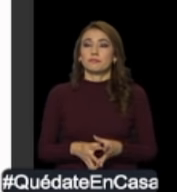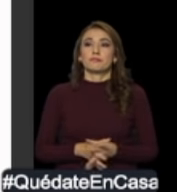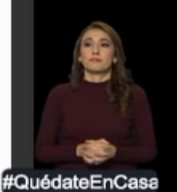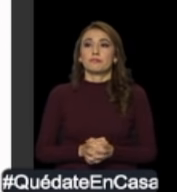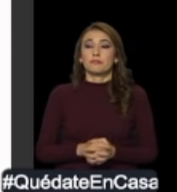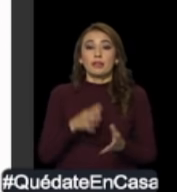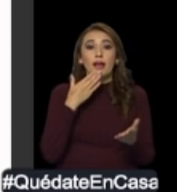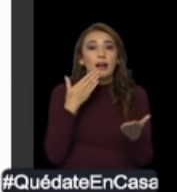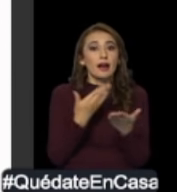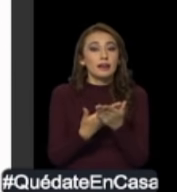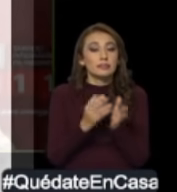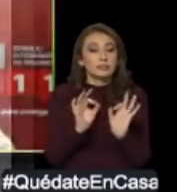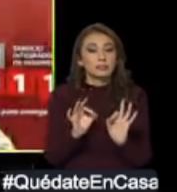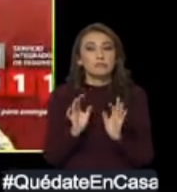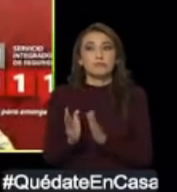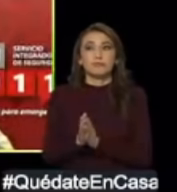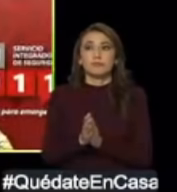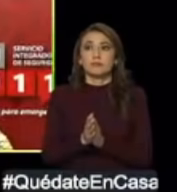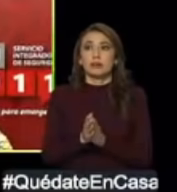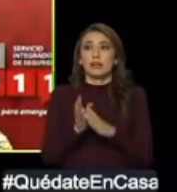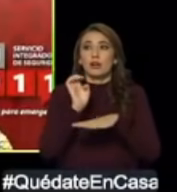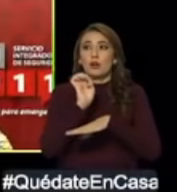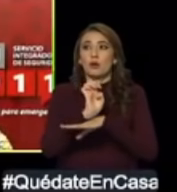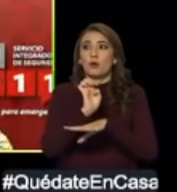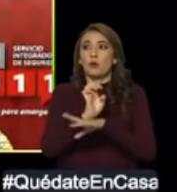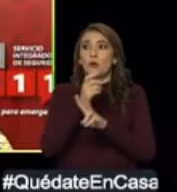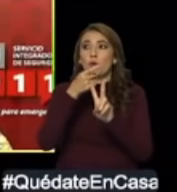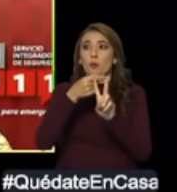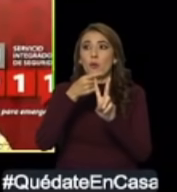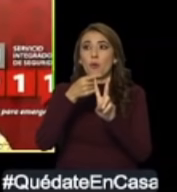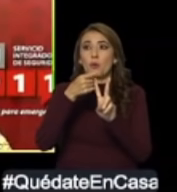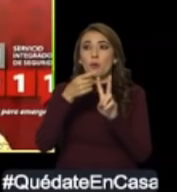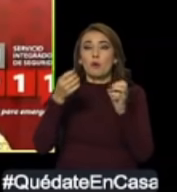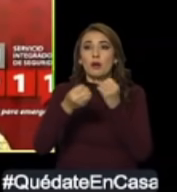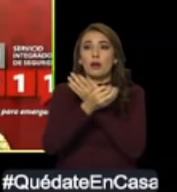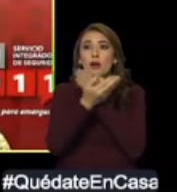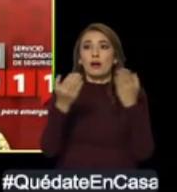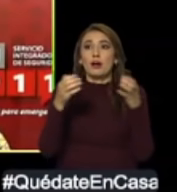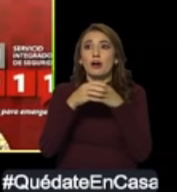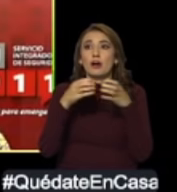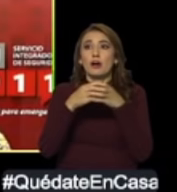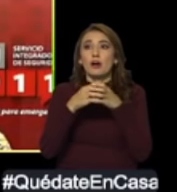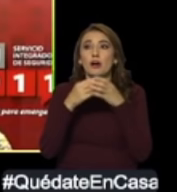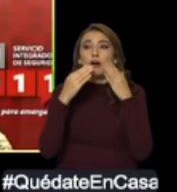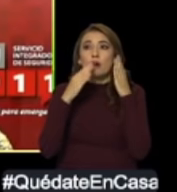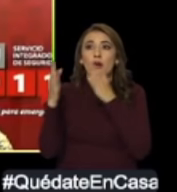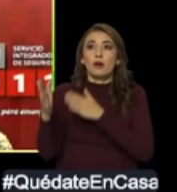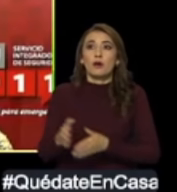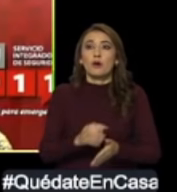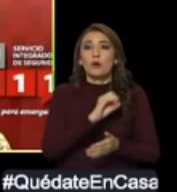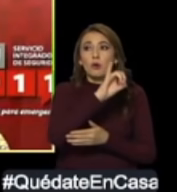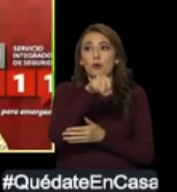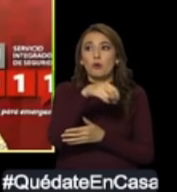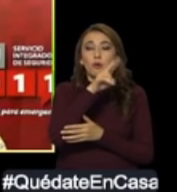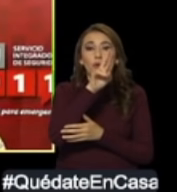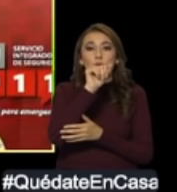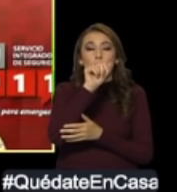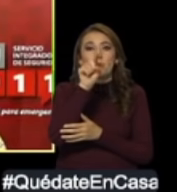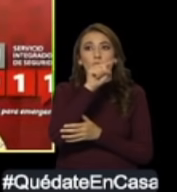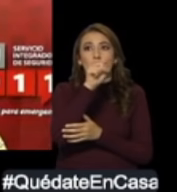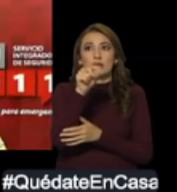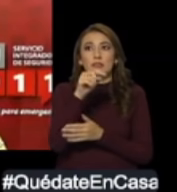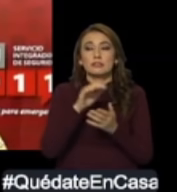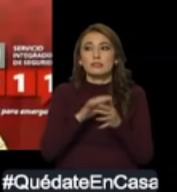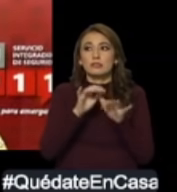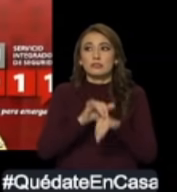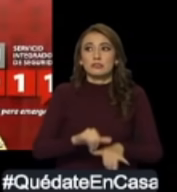Gracias, ministro. Me parece que desde Ecuador TV vamos a darle paso directamente al ingeniero Juan Zapata.